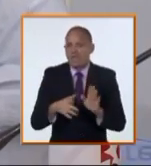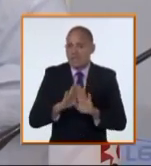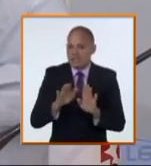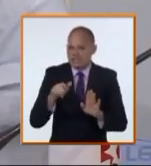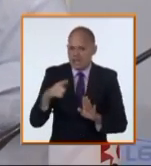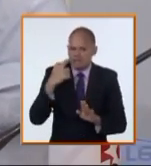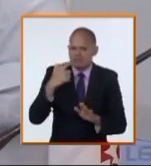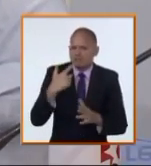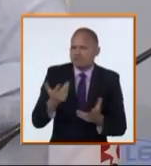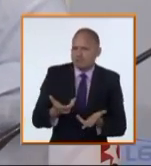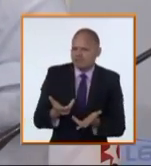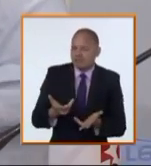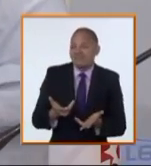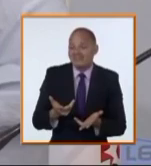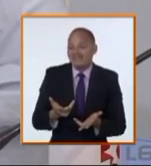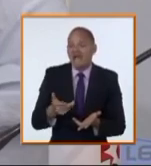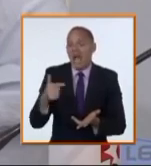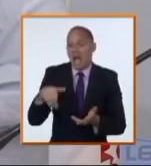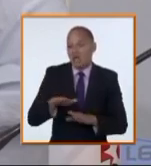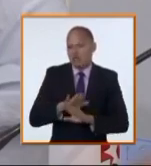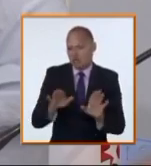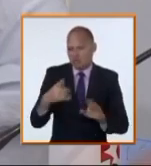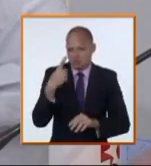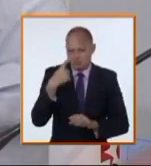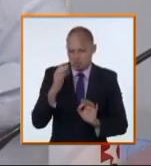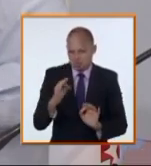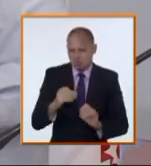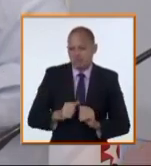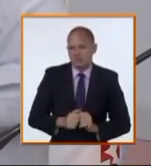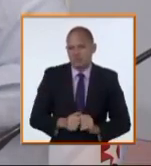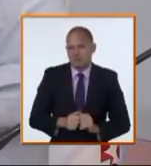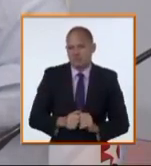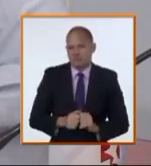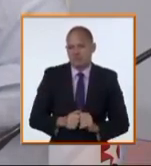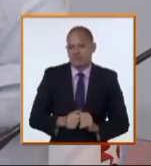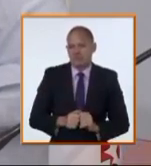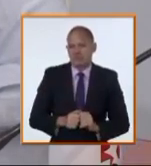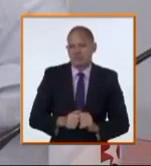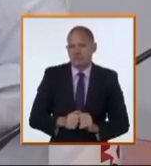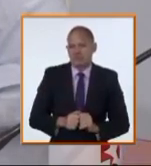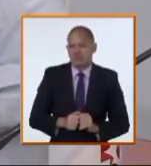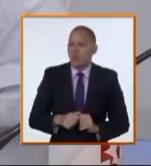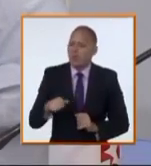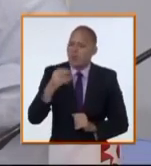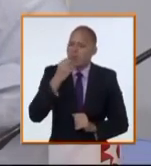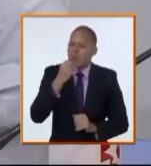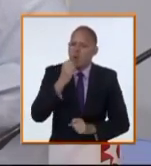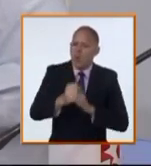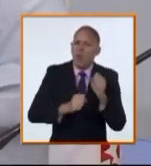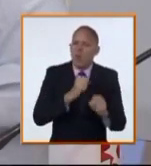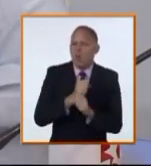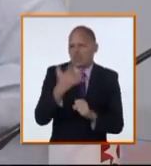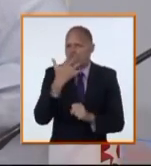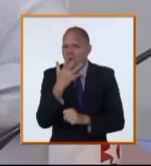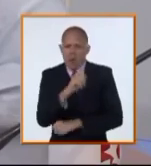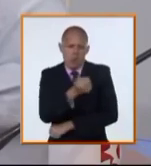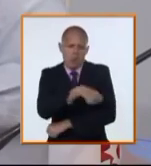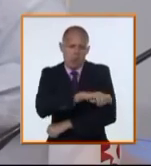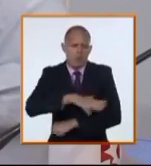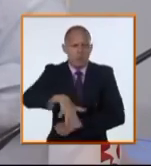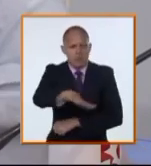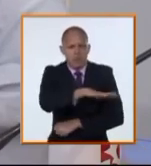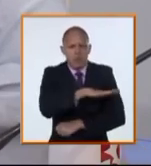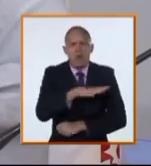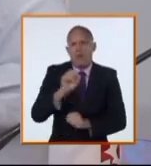realmente es el que más vínculo posibilita entre la población y entre las distintos